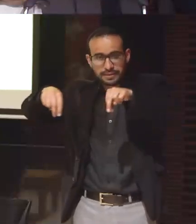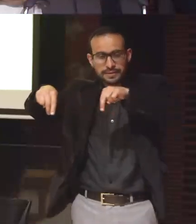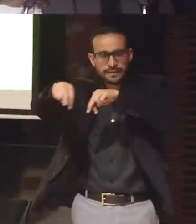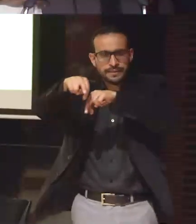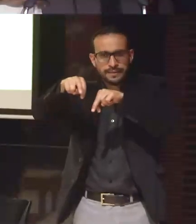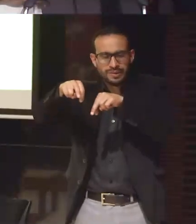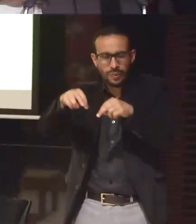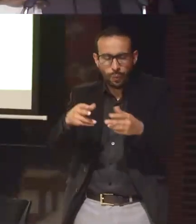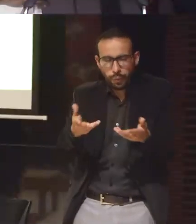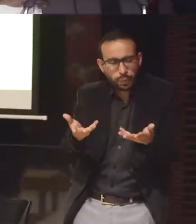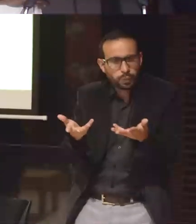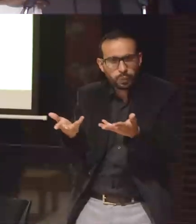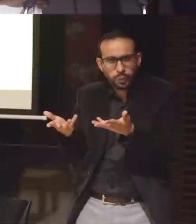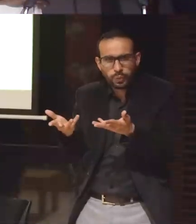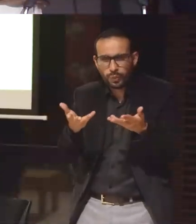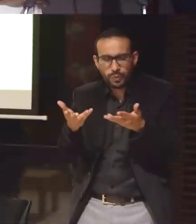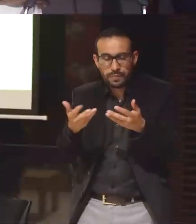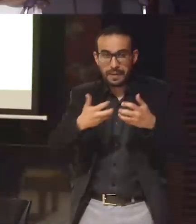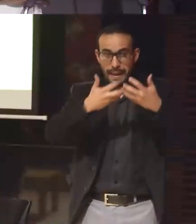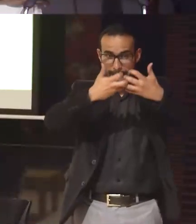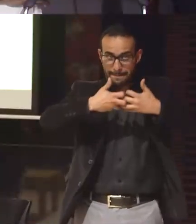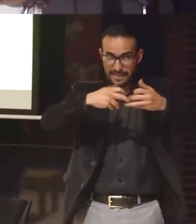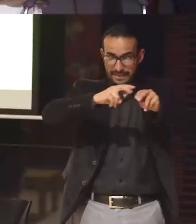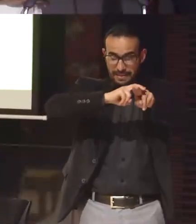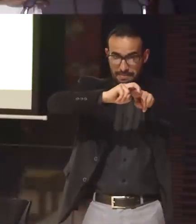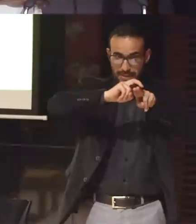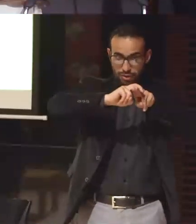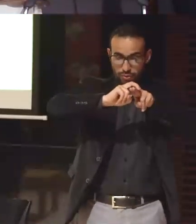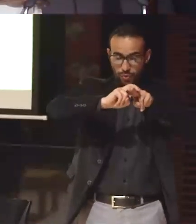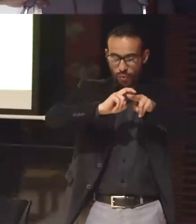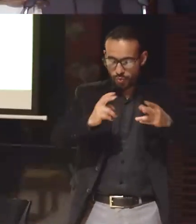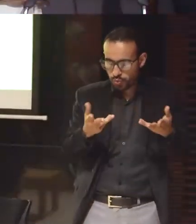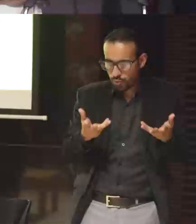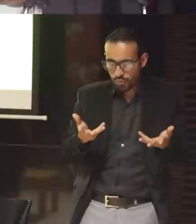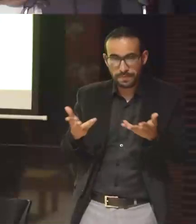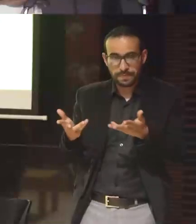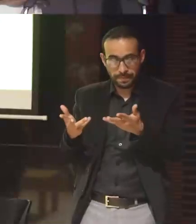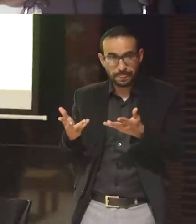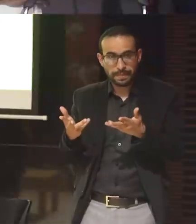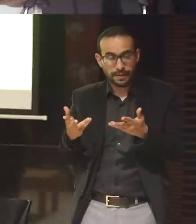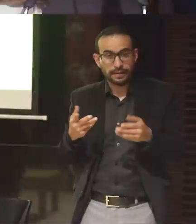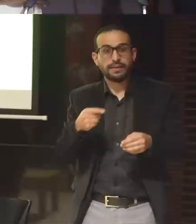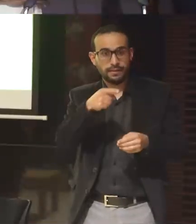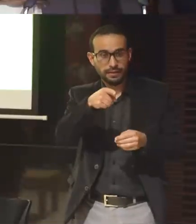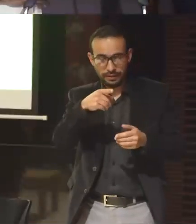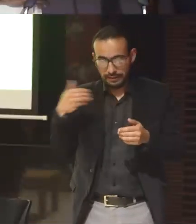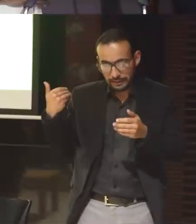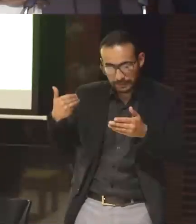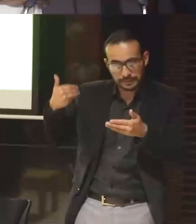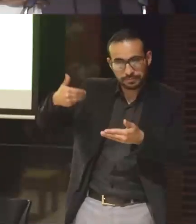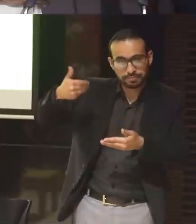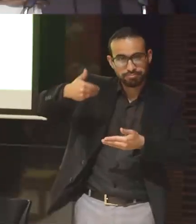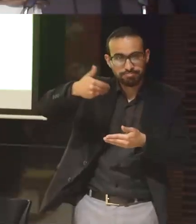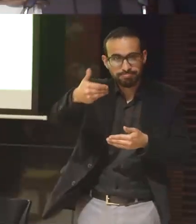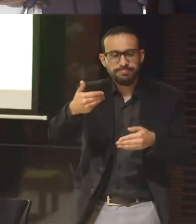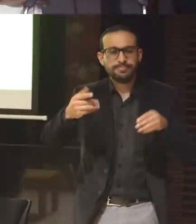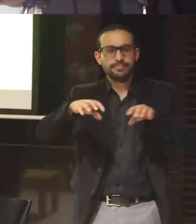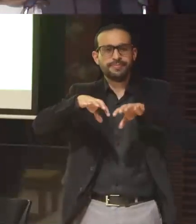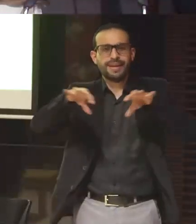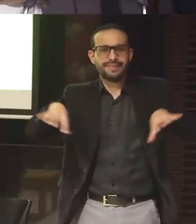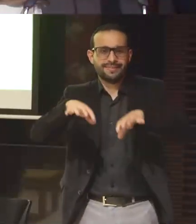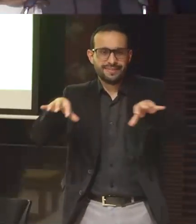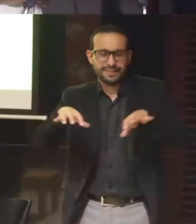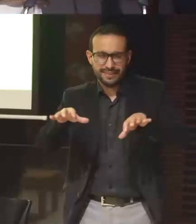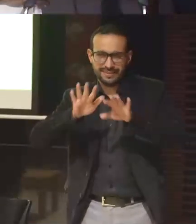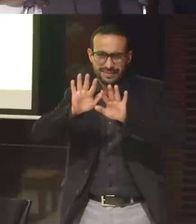trabajar con ellos. La empresa Metro hemos venido desarrollando ciertas actividades con ellos para